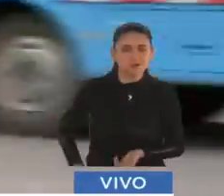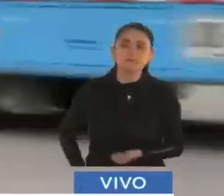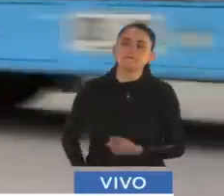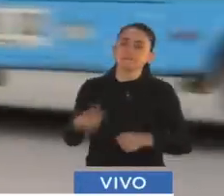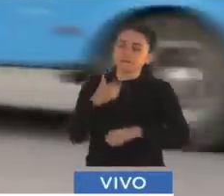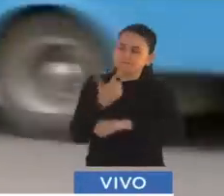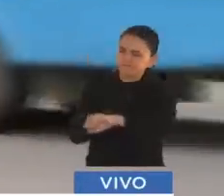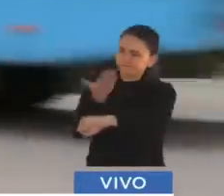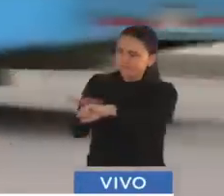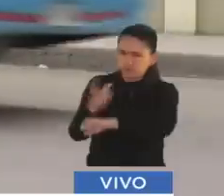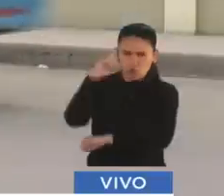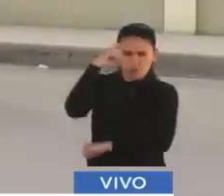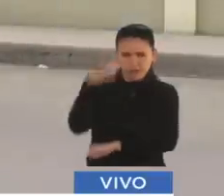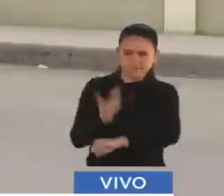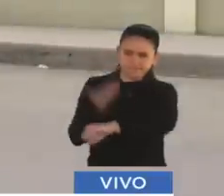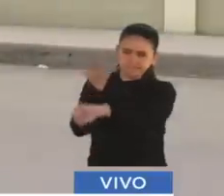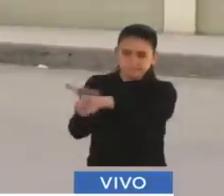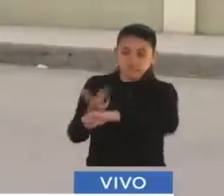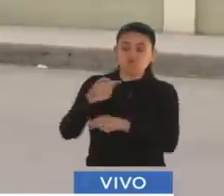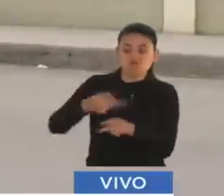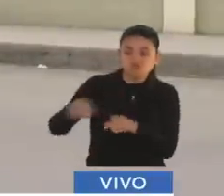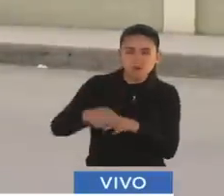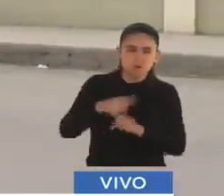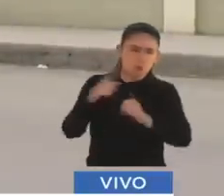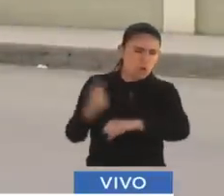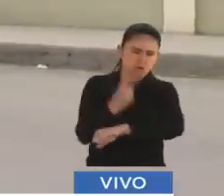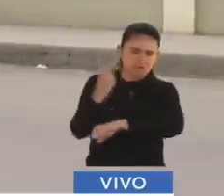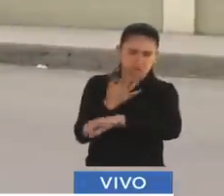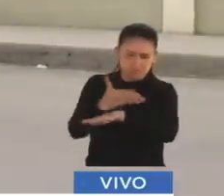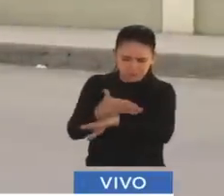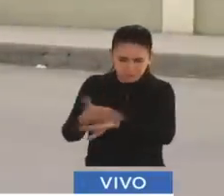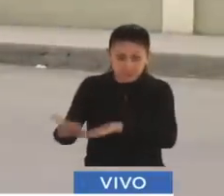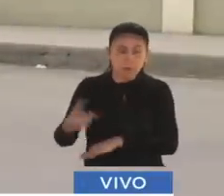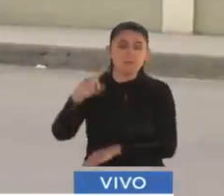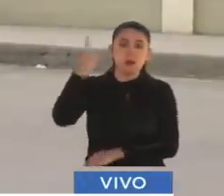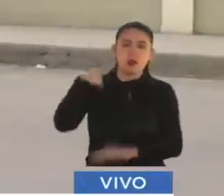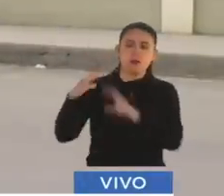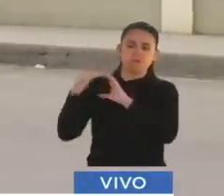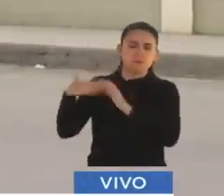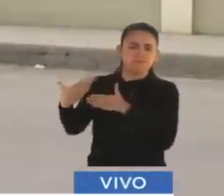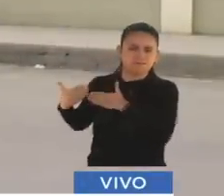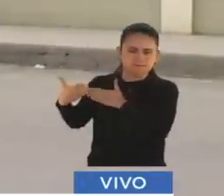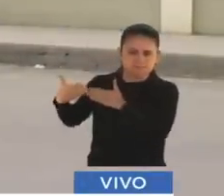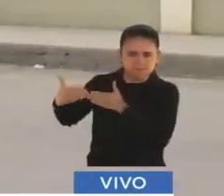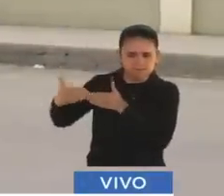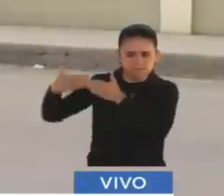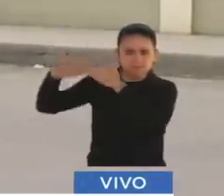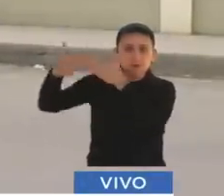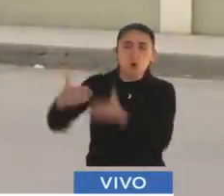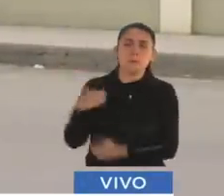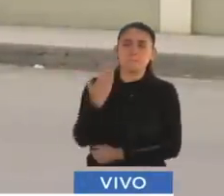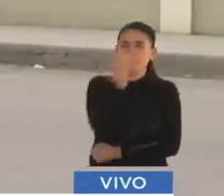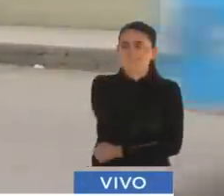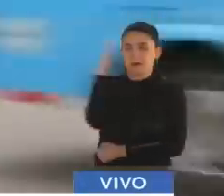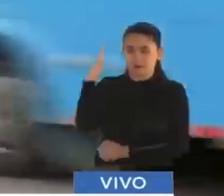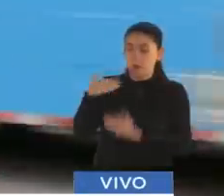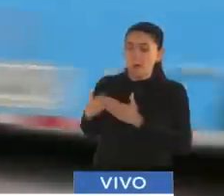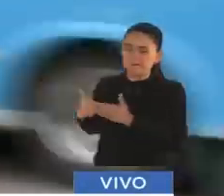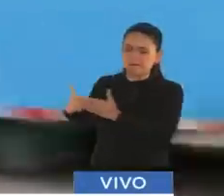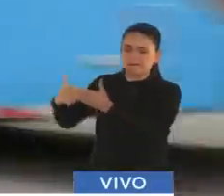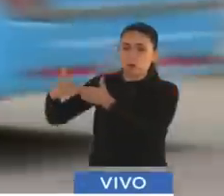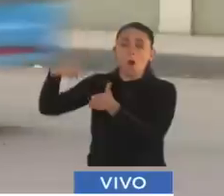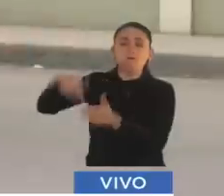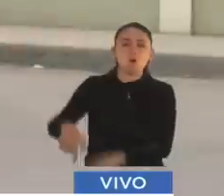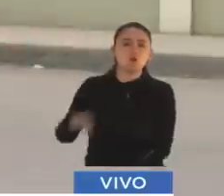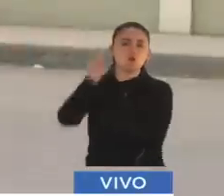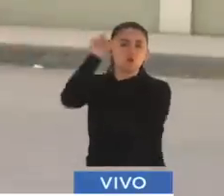gobierno. Por eso se ha anunciado que en próximas horas llegará el primer buque al puerto nariñense de Tumaco, que salió de Barranquilla con más de